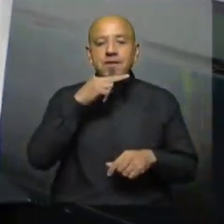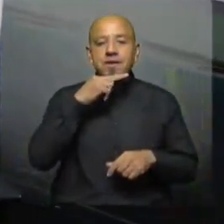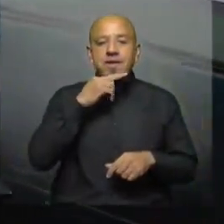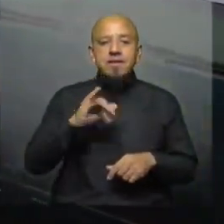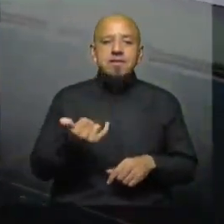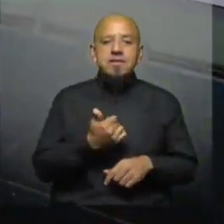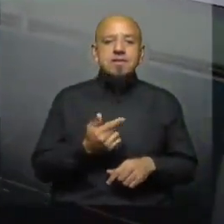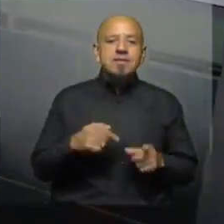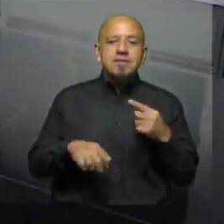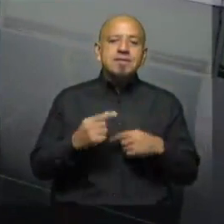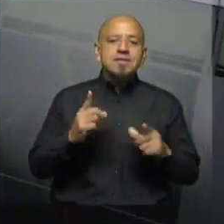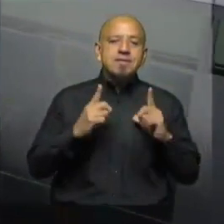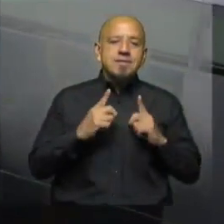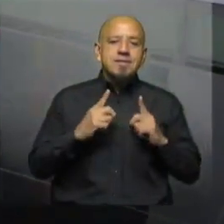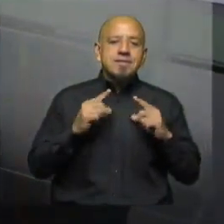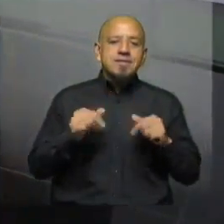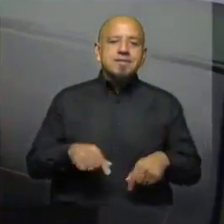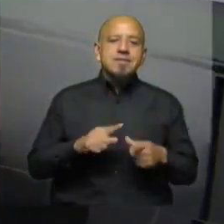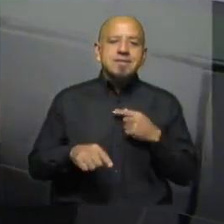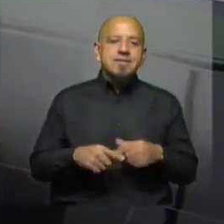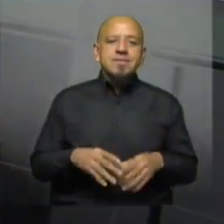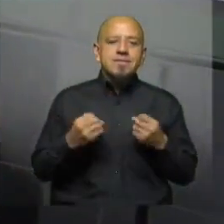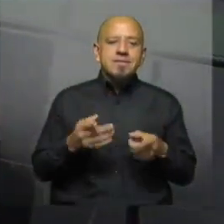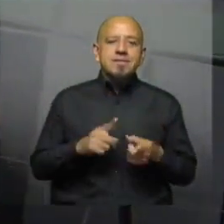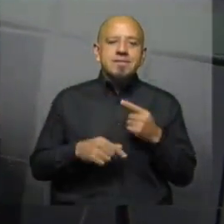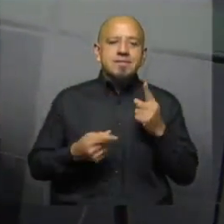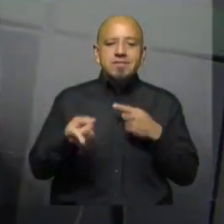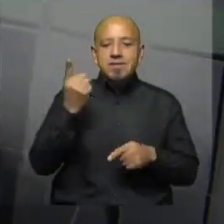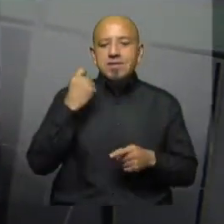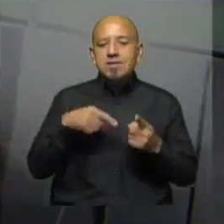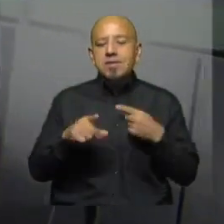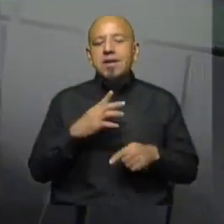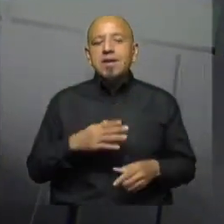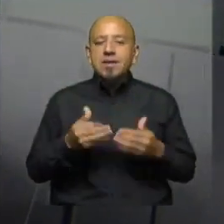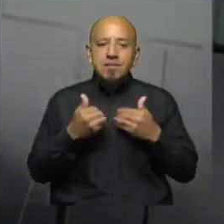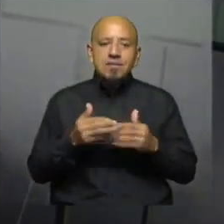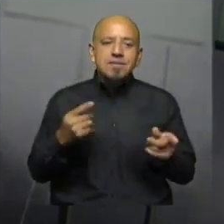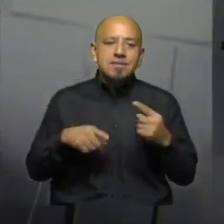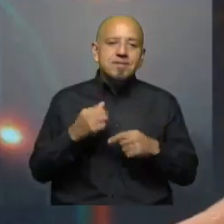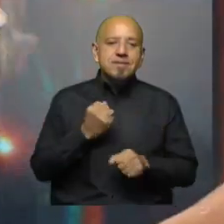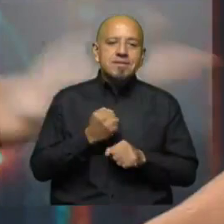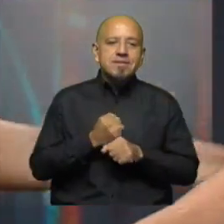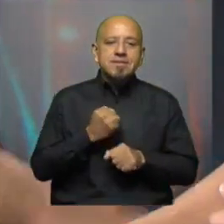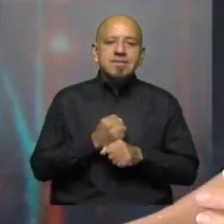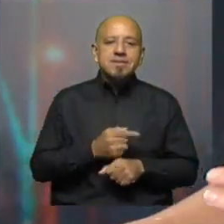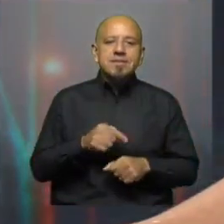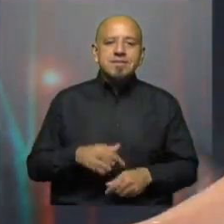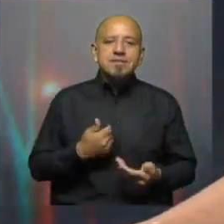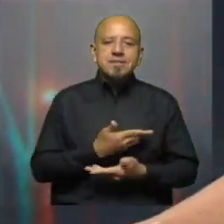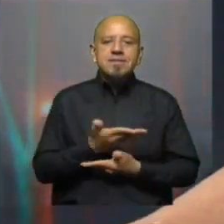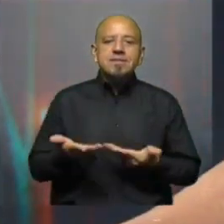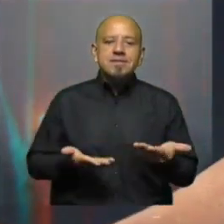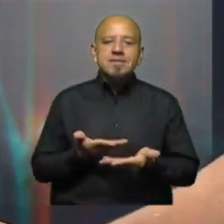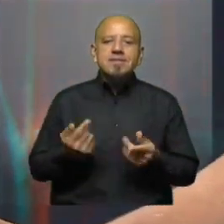viernes, el día más esperado de la semana. Hoy te lo celebro, Nola. Ayer me di un speech de qué lindo, que estamos trabajando, que no sé qué, que el esparcimiento de la gente, pero